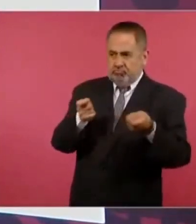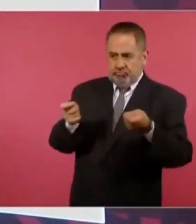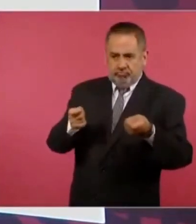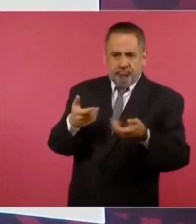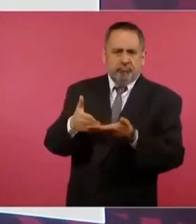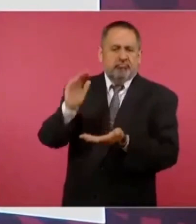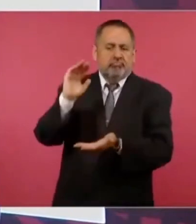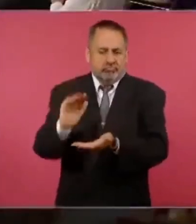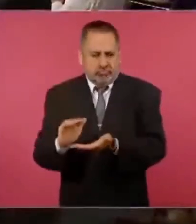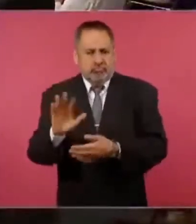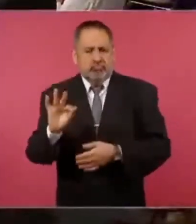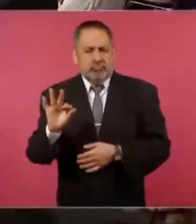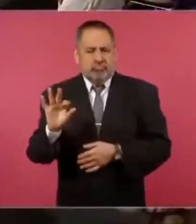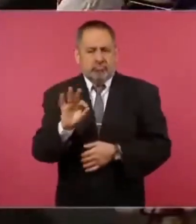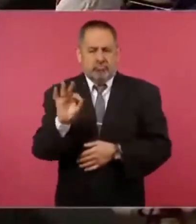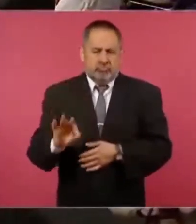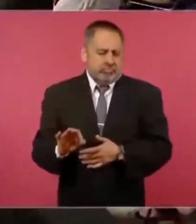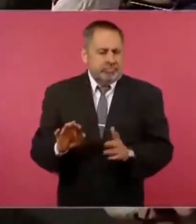Y ya